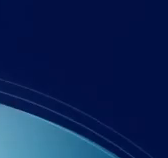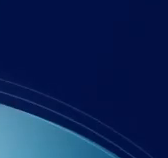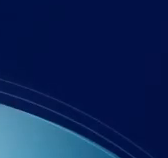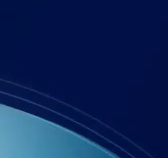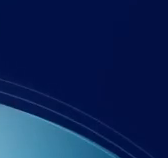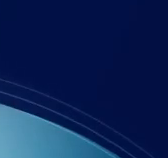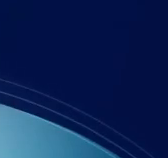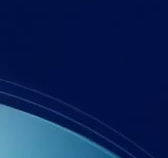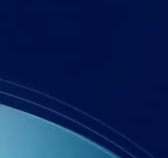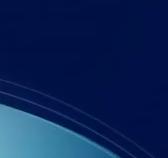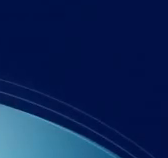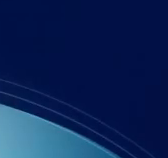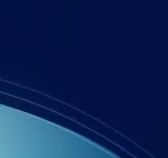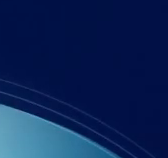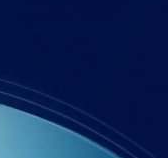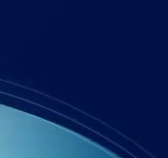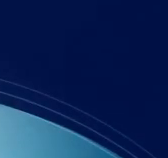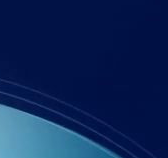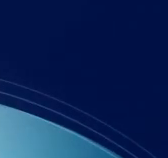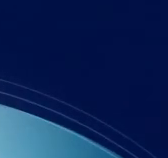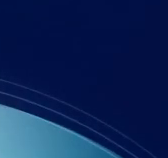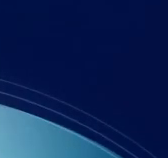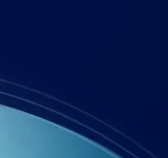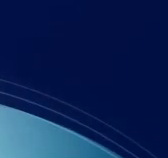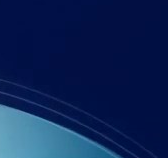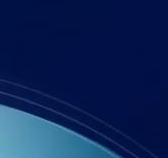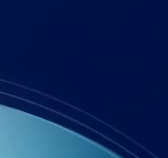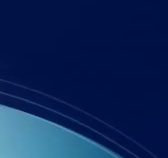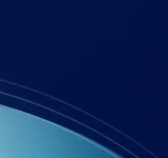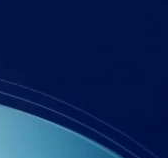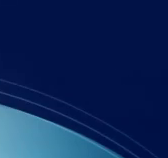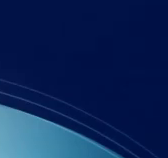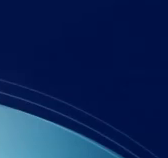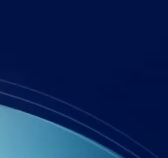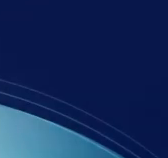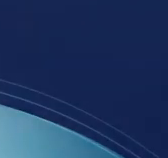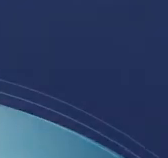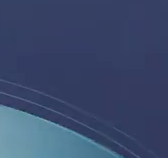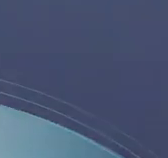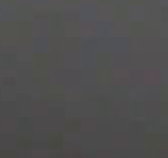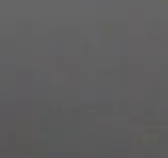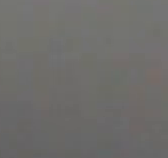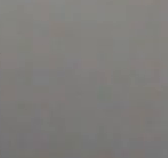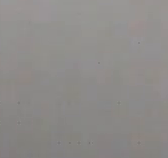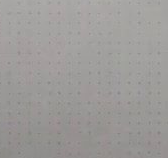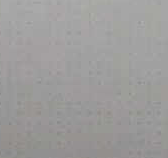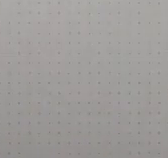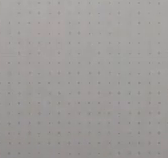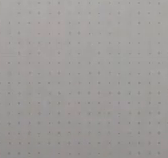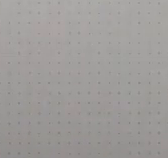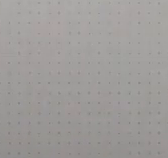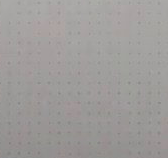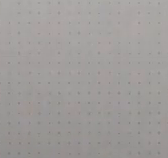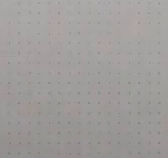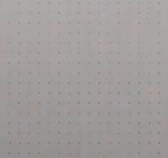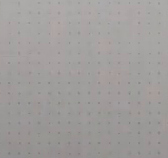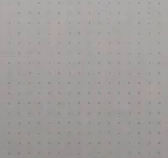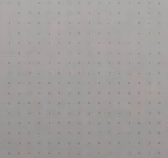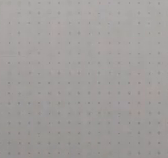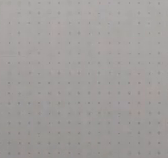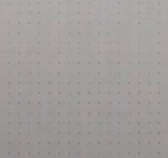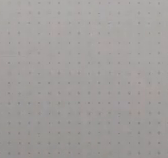los padres o un adulto responsable. Contiene sistema closed caption. Este programa fue financiado con recursos del Ministerio de las TIC.